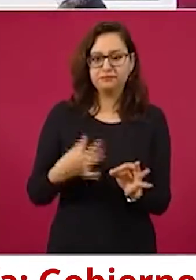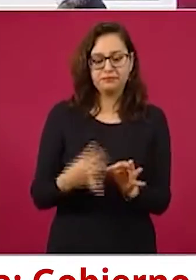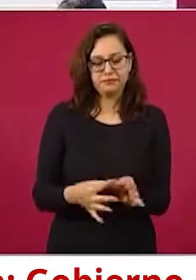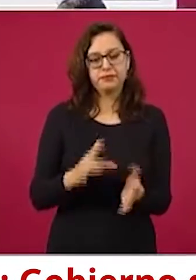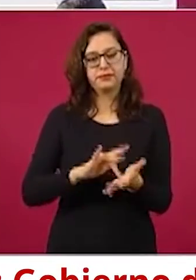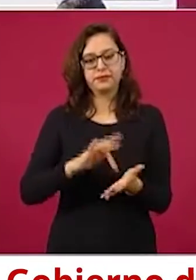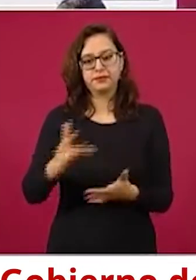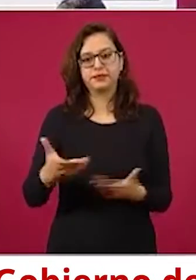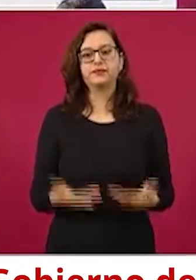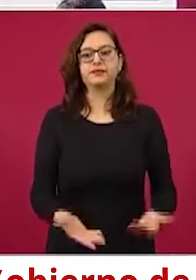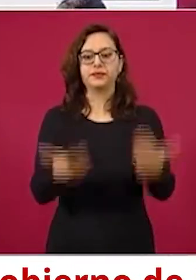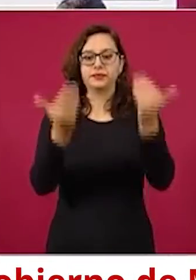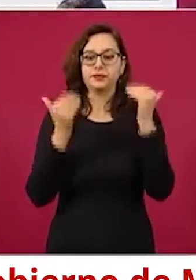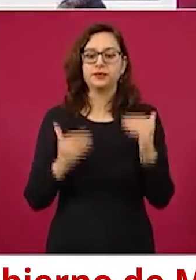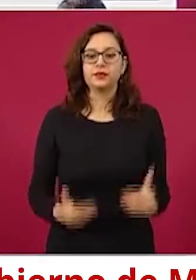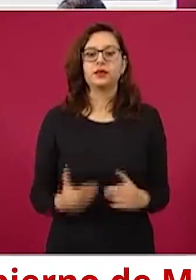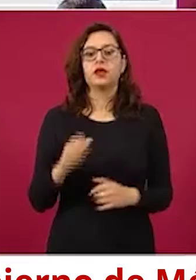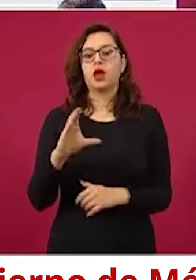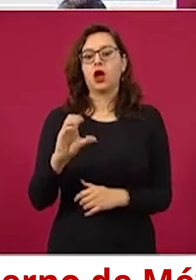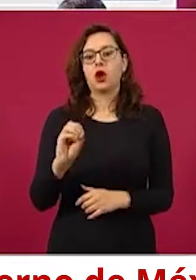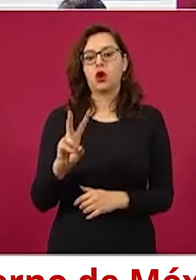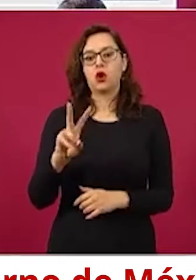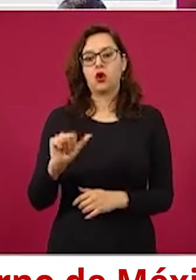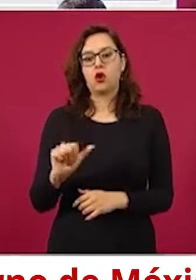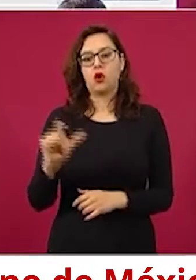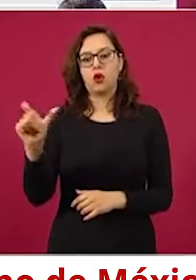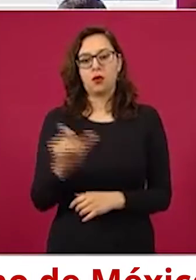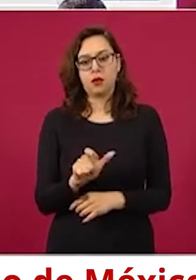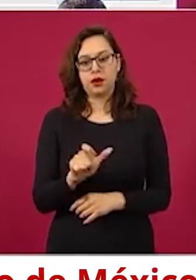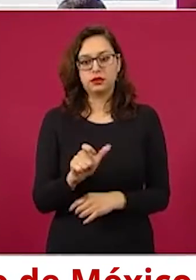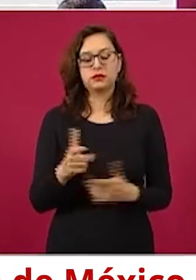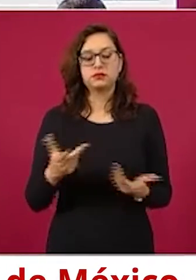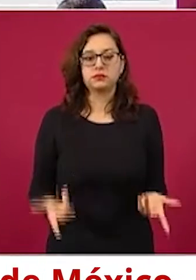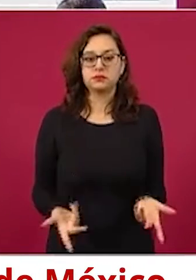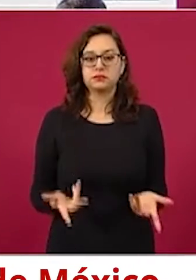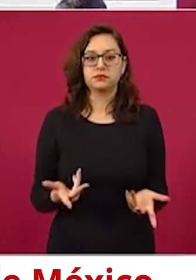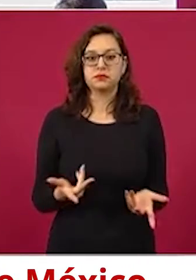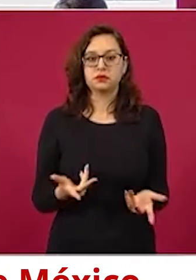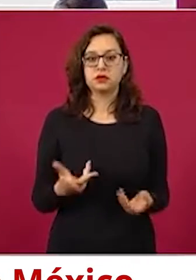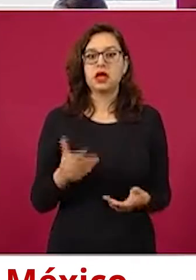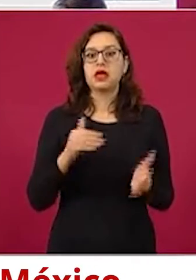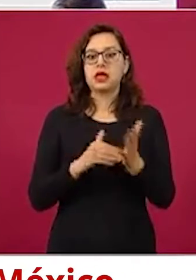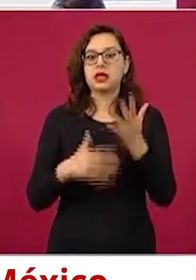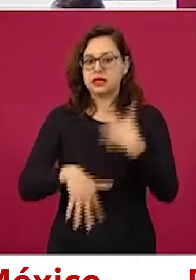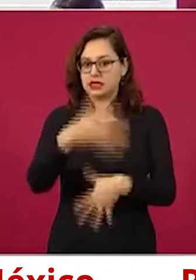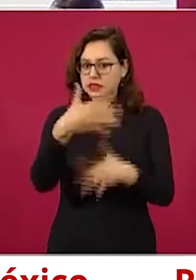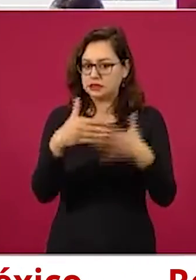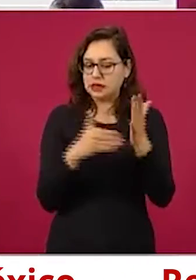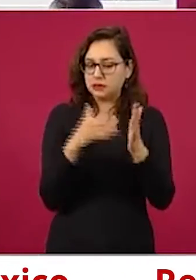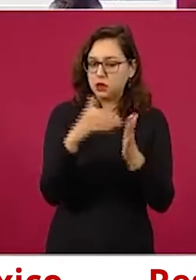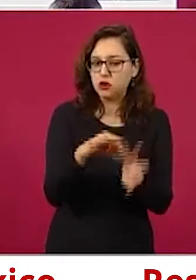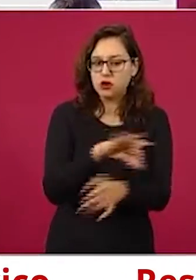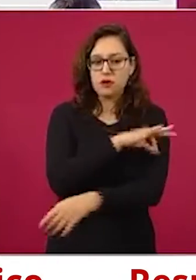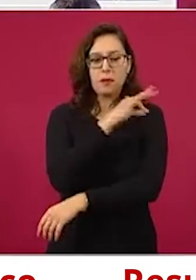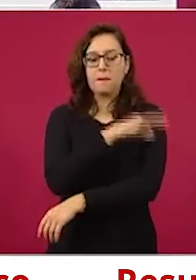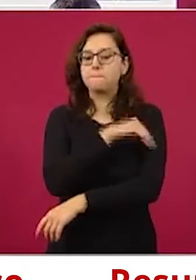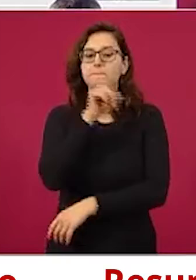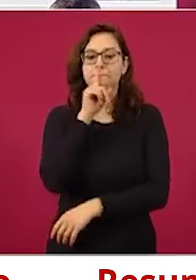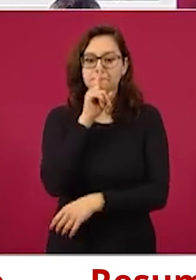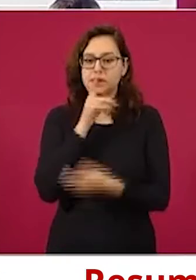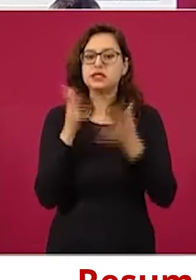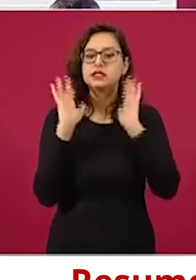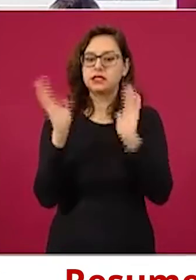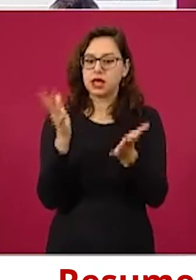favor. Y con COVAX les había yo dicho 15 millones, pero van a ser 18 millones de dosis las que van a llegar. Ya así se